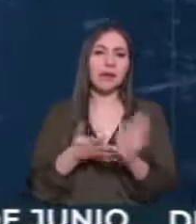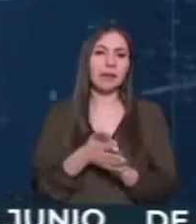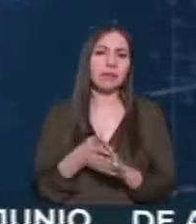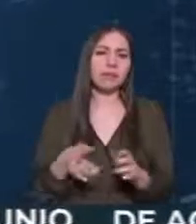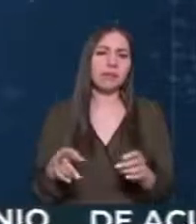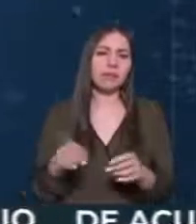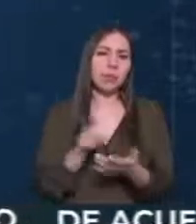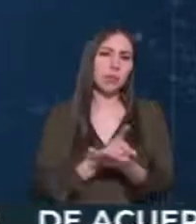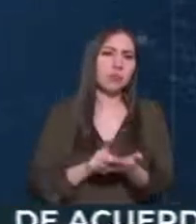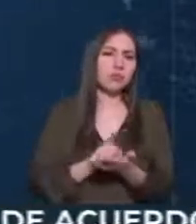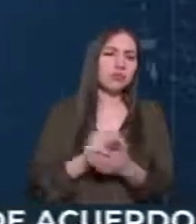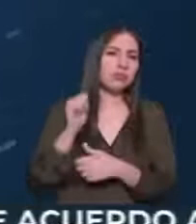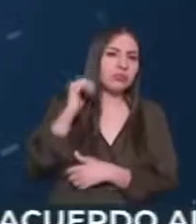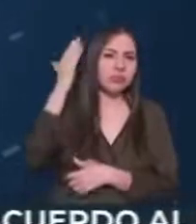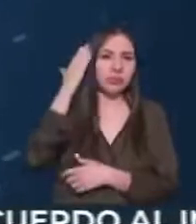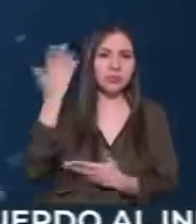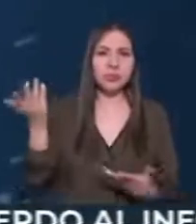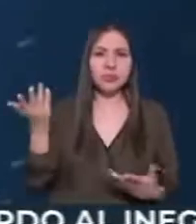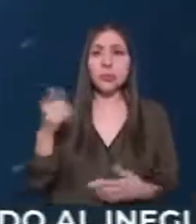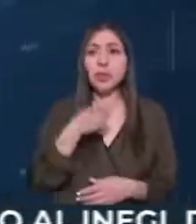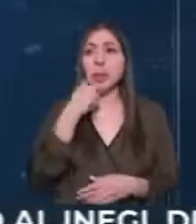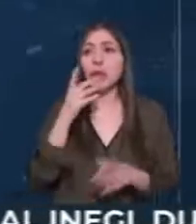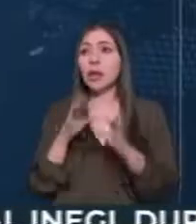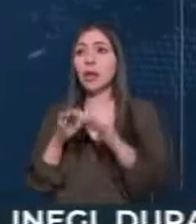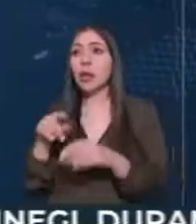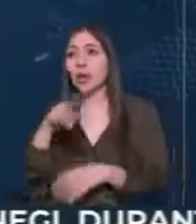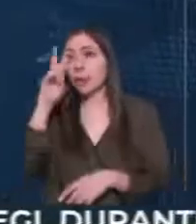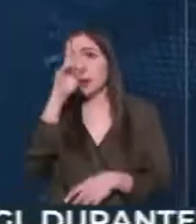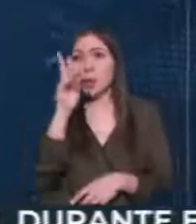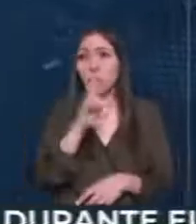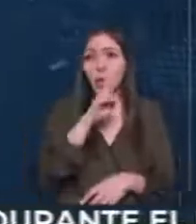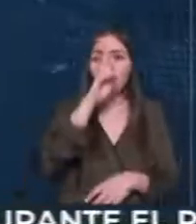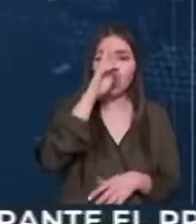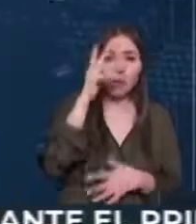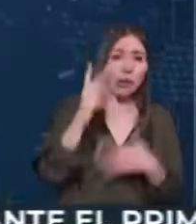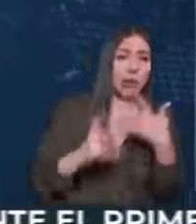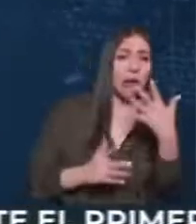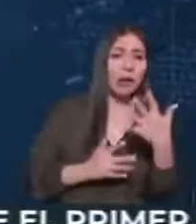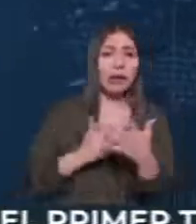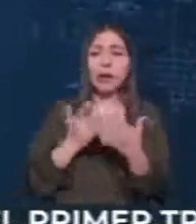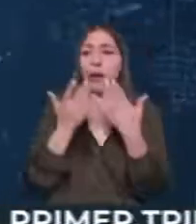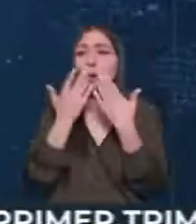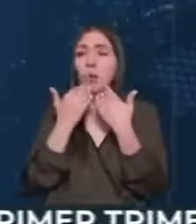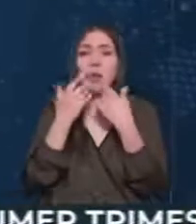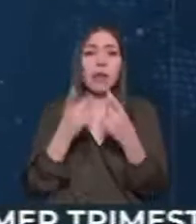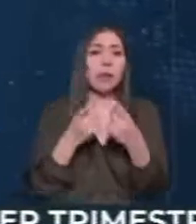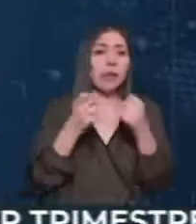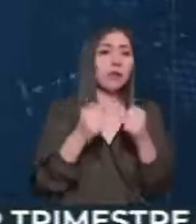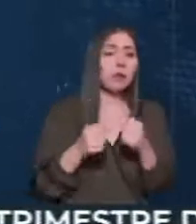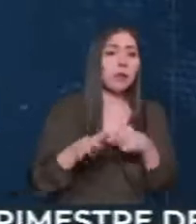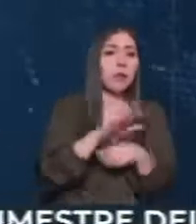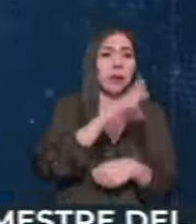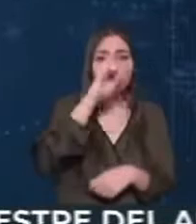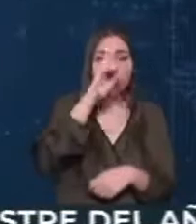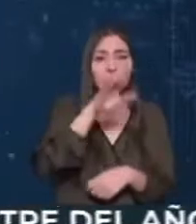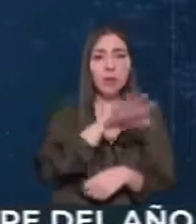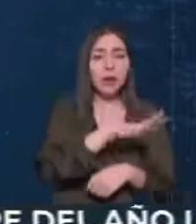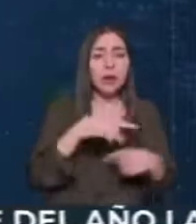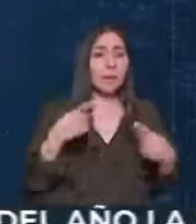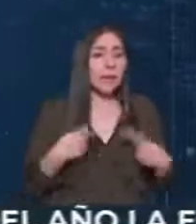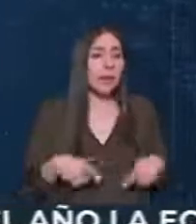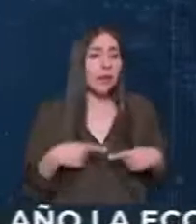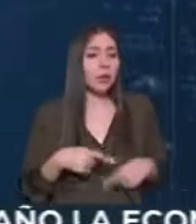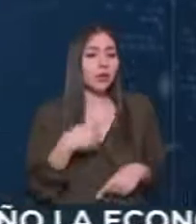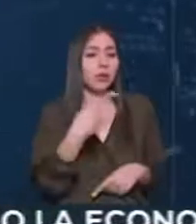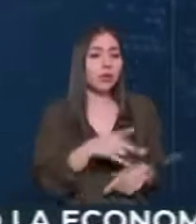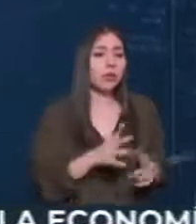analistas, a decir se está viviendo un clima terrible de violencia, no se está asegurando la democracia, no se está asegurando o dando protección